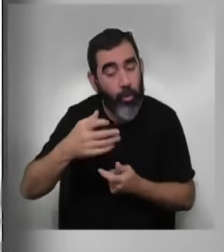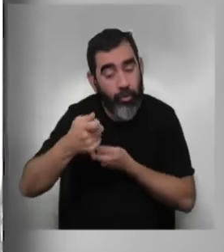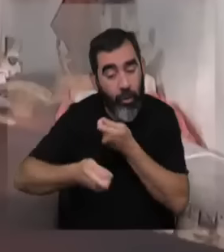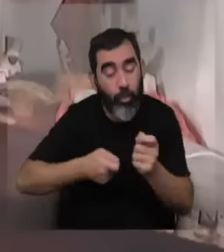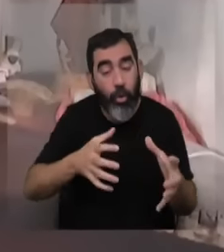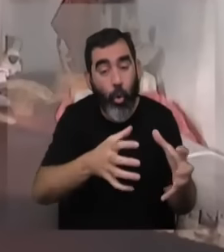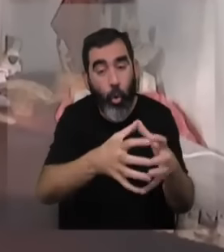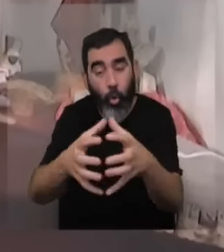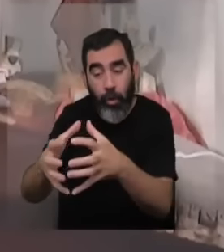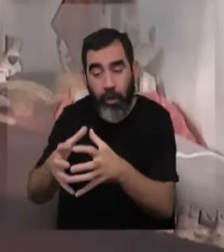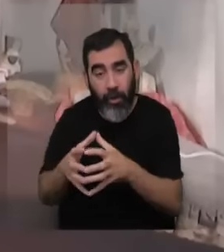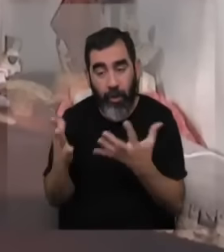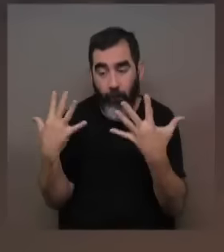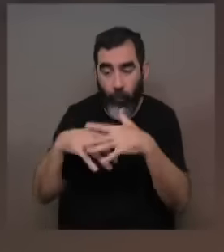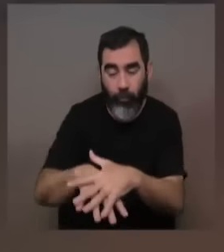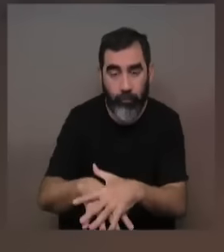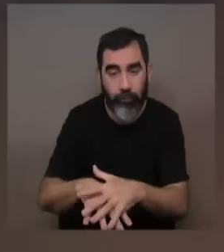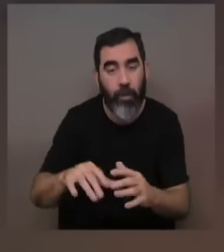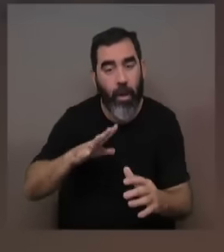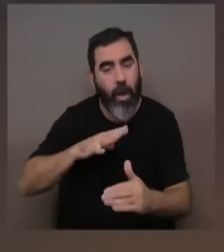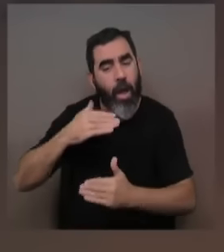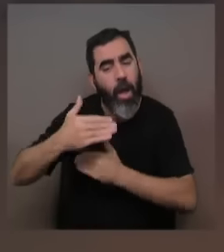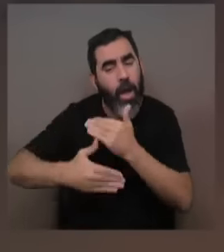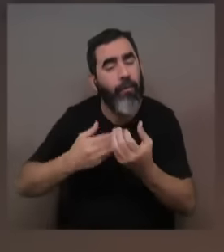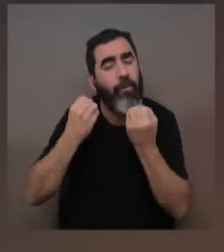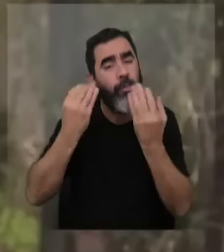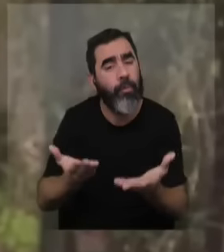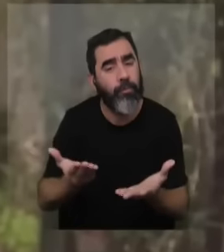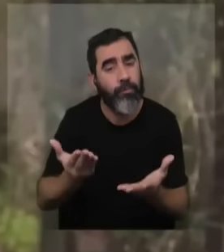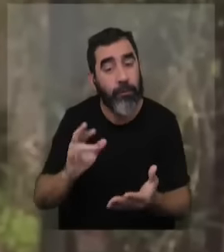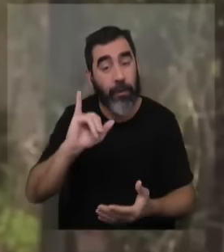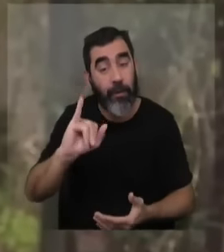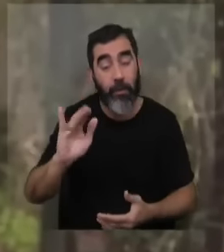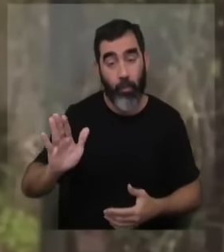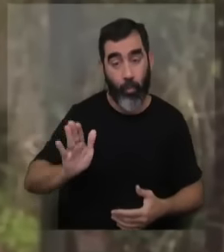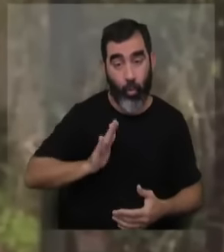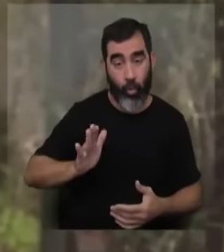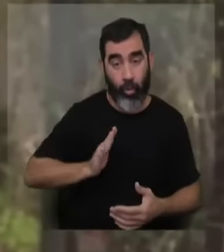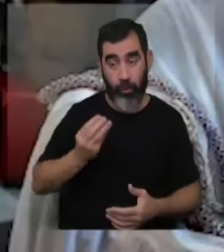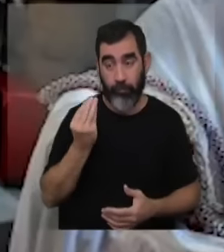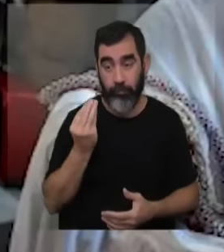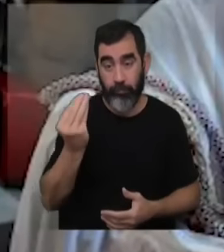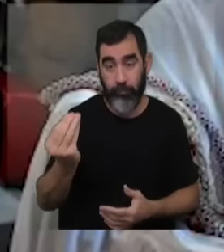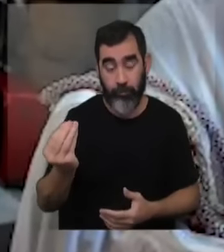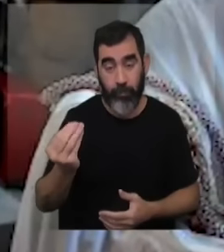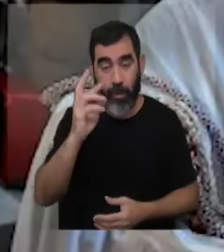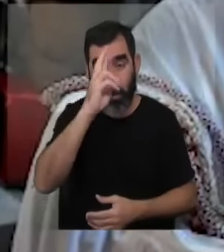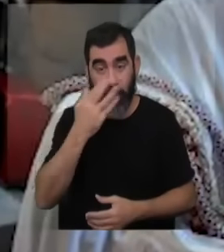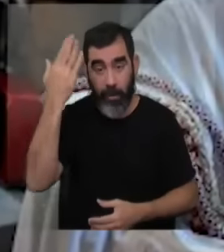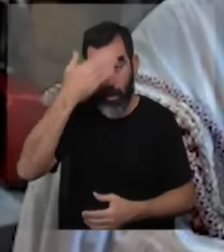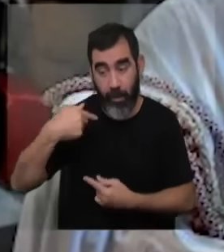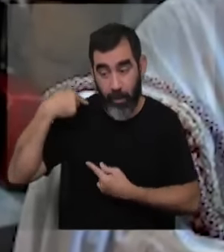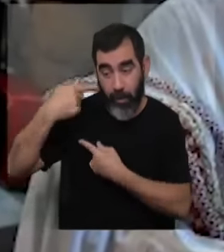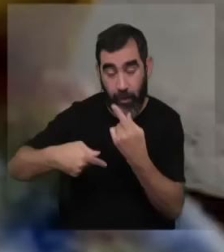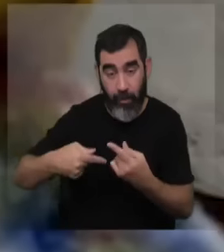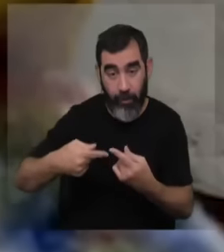colectivamente con todos y todas y hubo un avance quizás porque cuando la in mujeres estuvo ocupada por una afrodescendiente como es